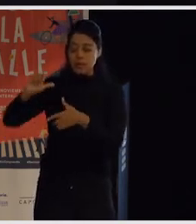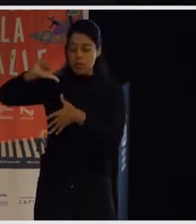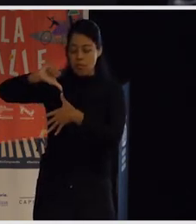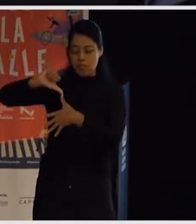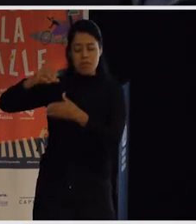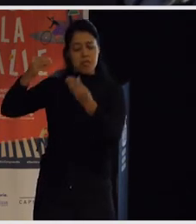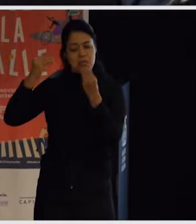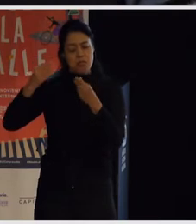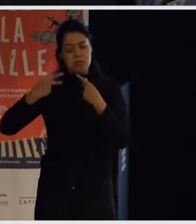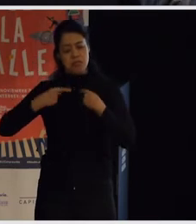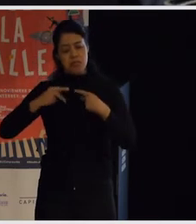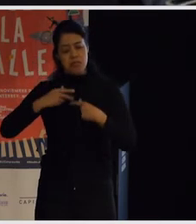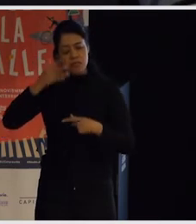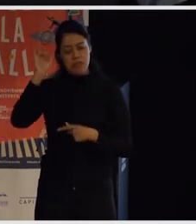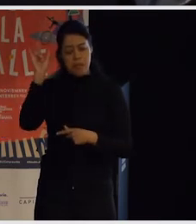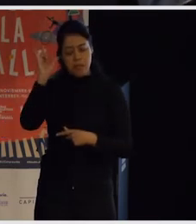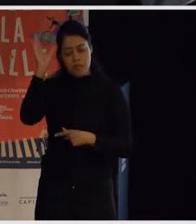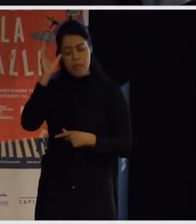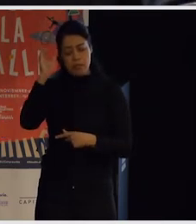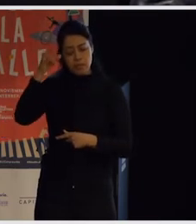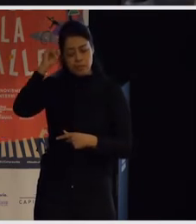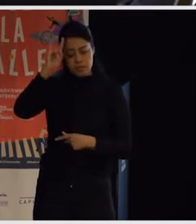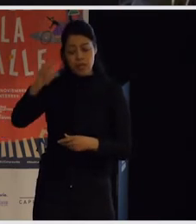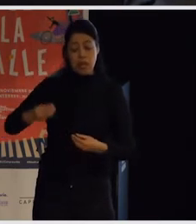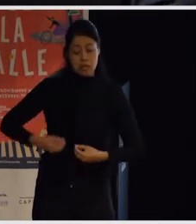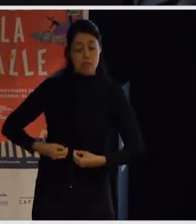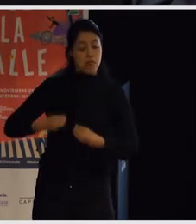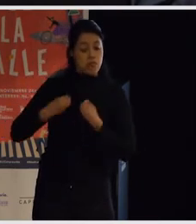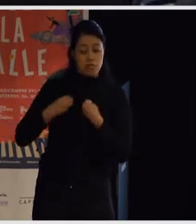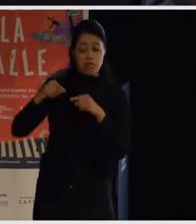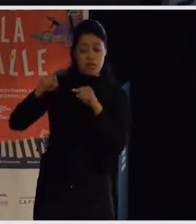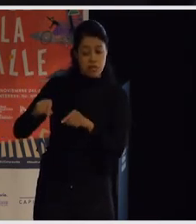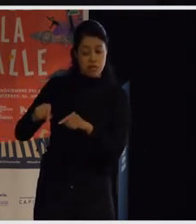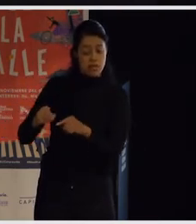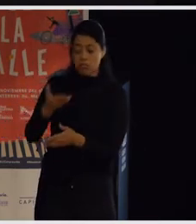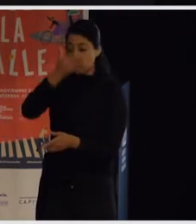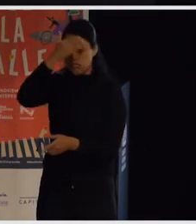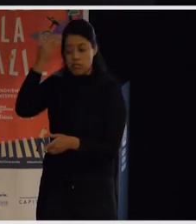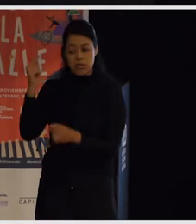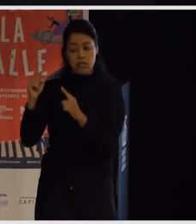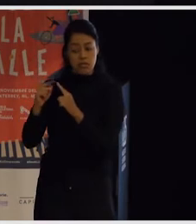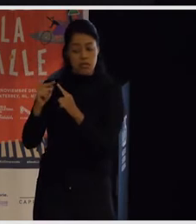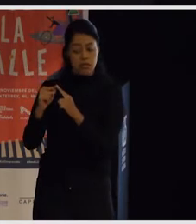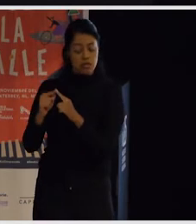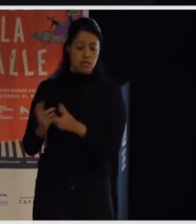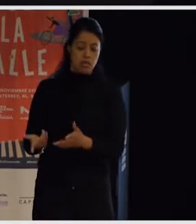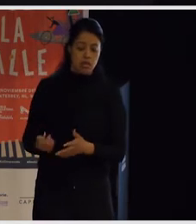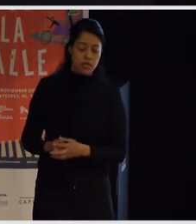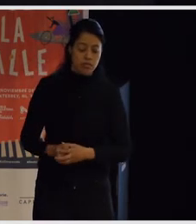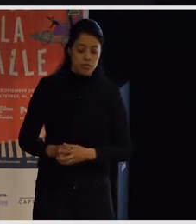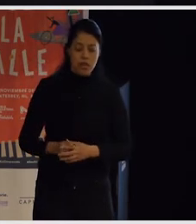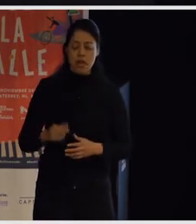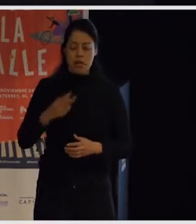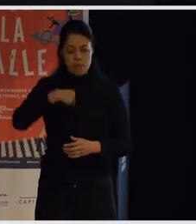mucha la gente de cuernavaca o que vive en cuernavaca no lo sabe entonces lo que hacíamos es igual hacer como